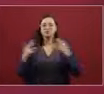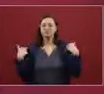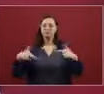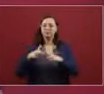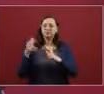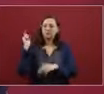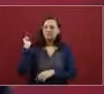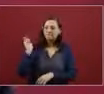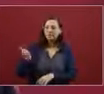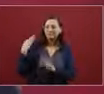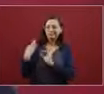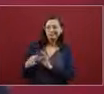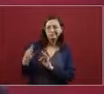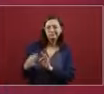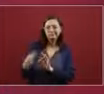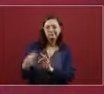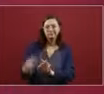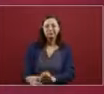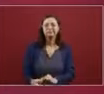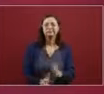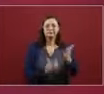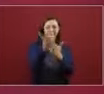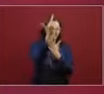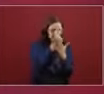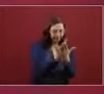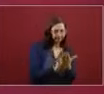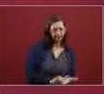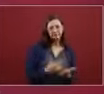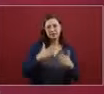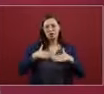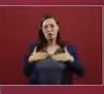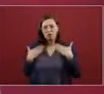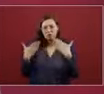que se tenga una nómina confiable,